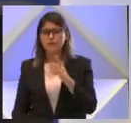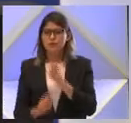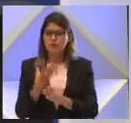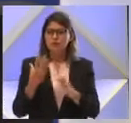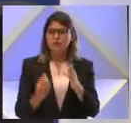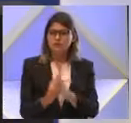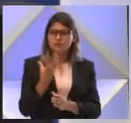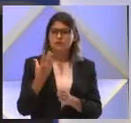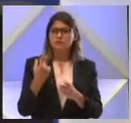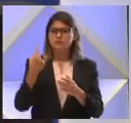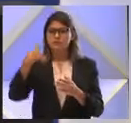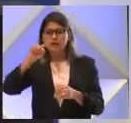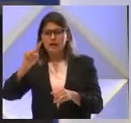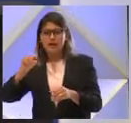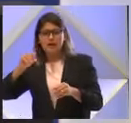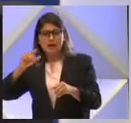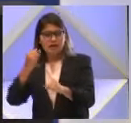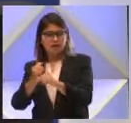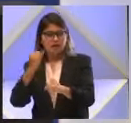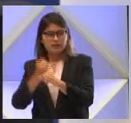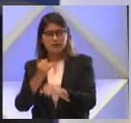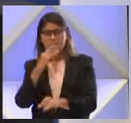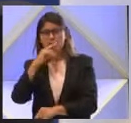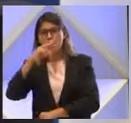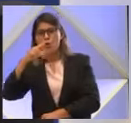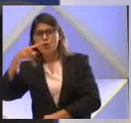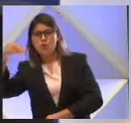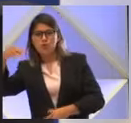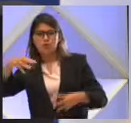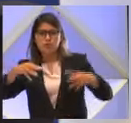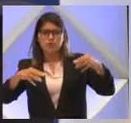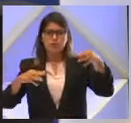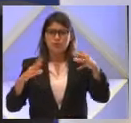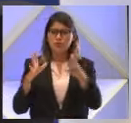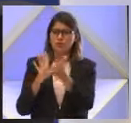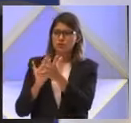anchos de banda cada vez mayores que